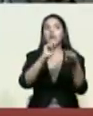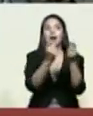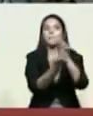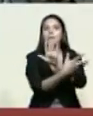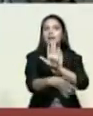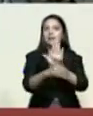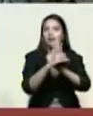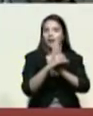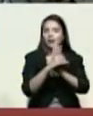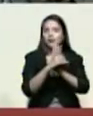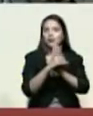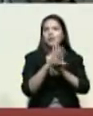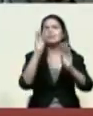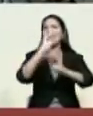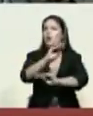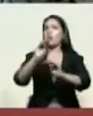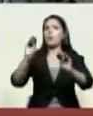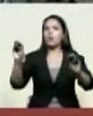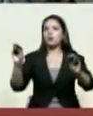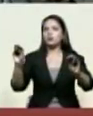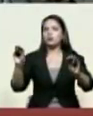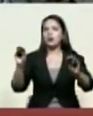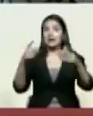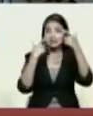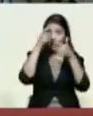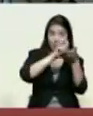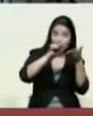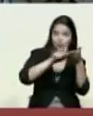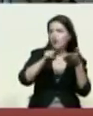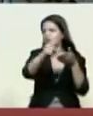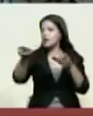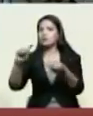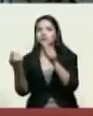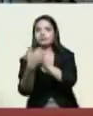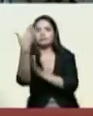el decreto de convocatoria, como lo hizo el presidente.